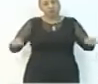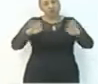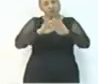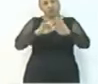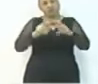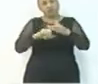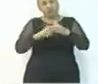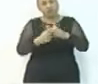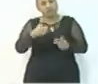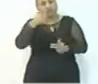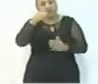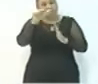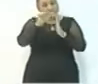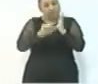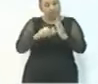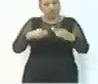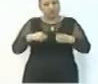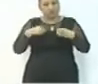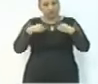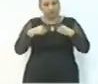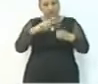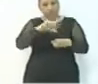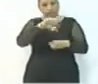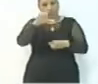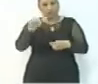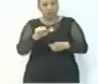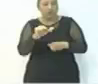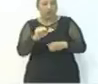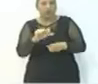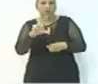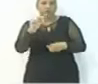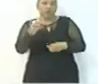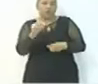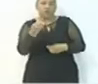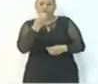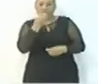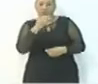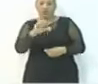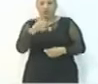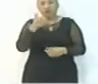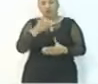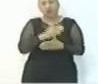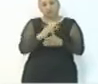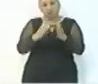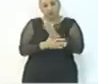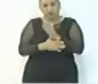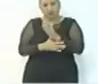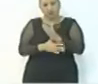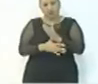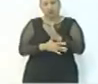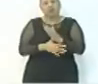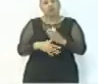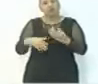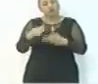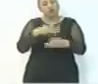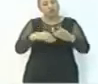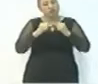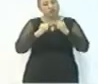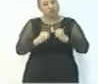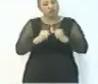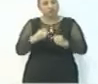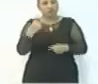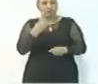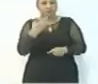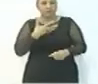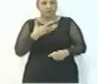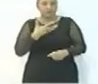exclusiva durante los primeros seis meses y exclusiva es no ofrecer ningún otro alimento que no sea la leche materna, con toda la seguridad de que la